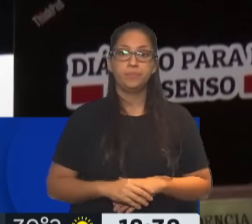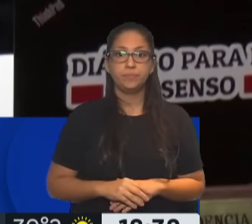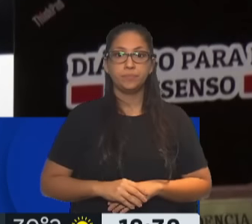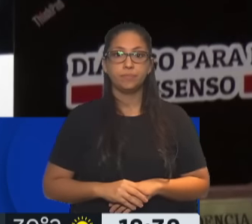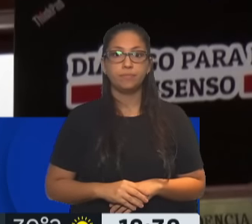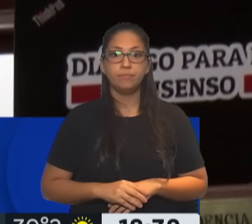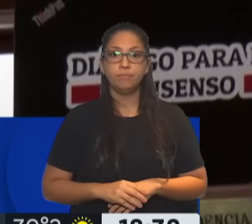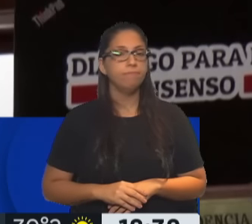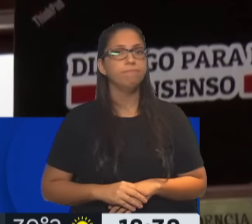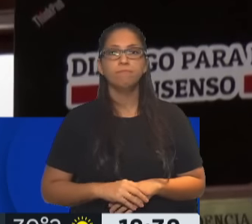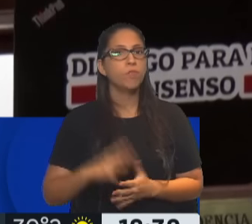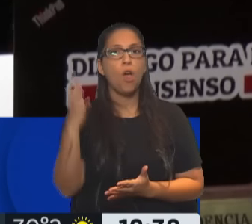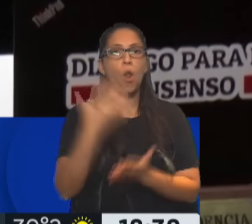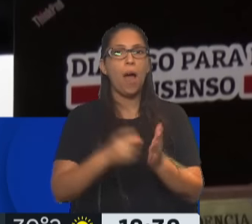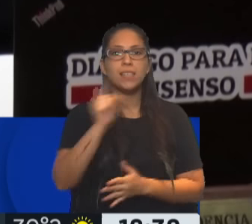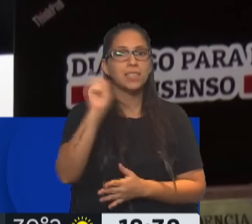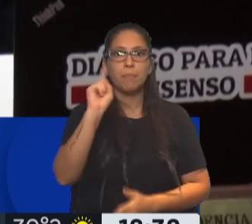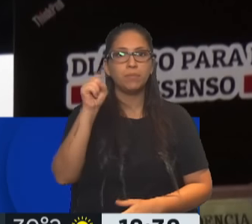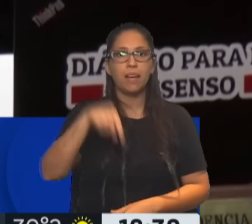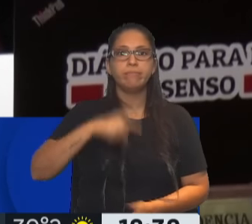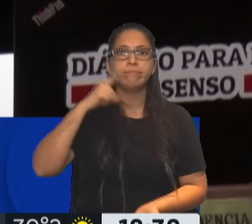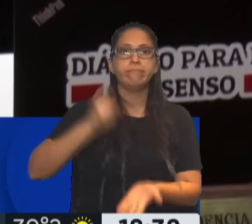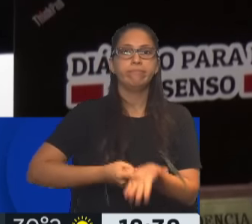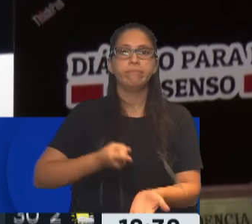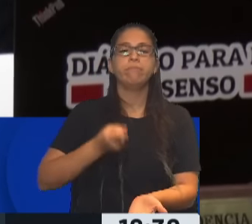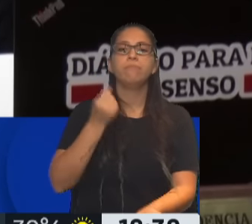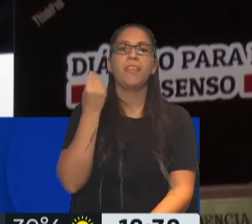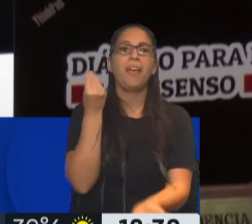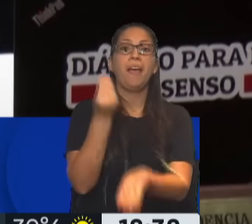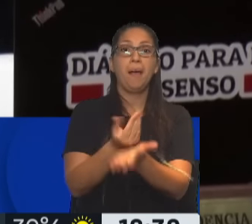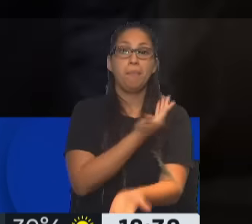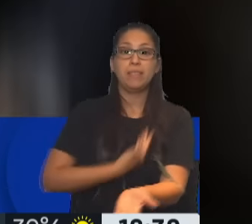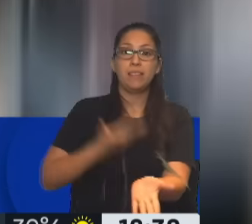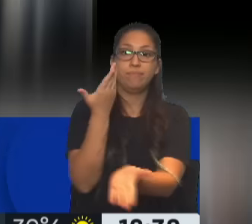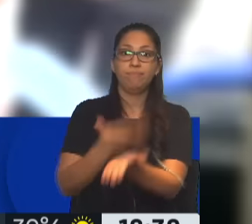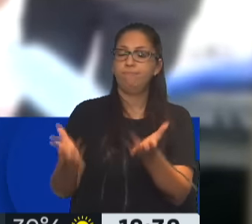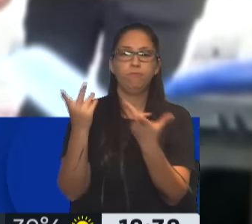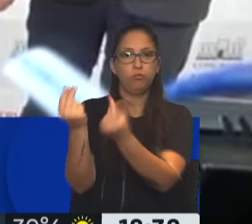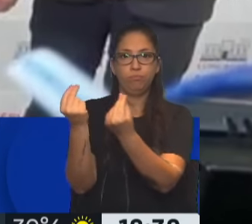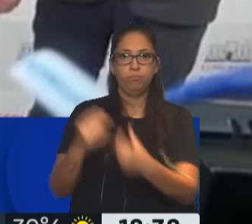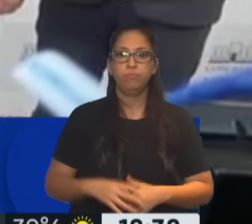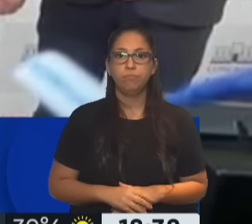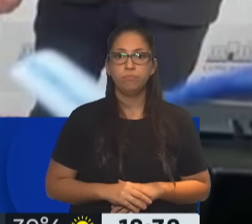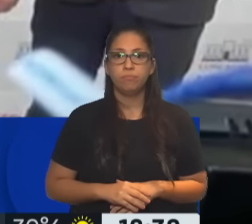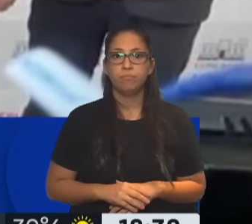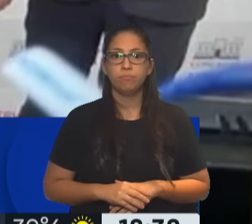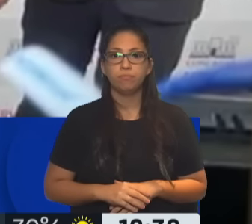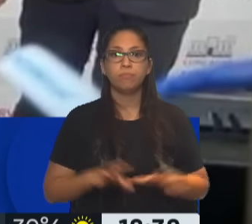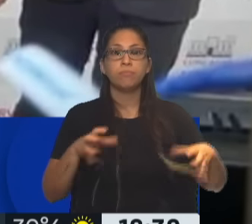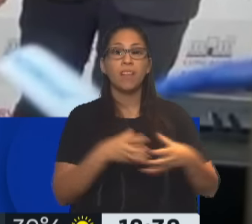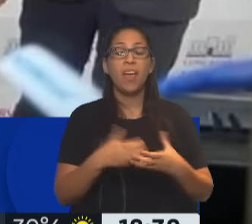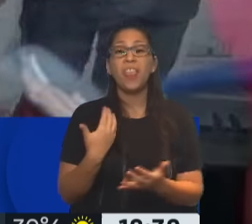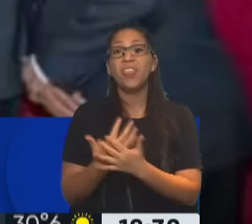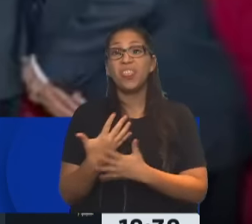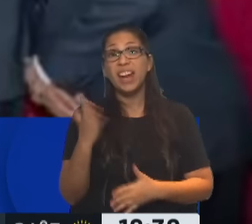No ha sido admitida la moción de orden del día del pedido de vacancia de la Presidenta de la República. La posición de la derecha y la